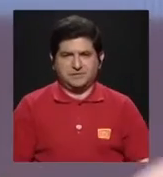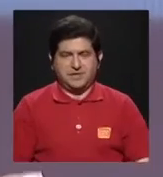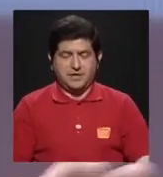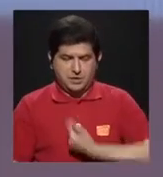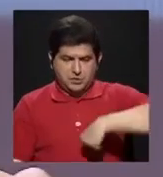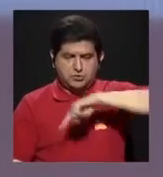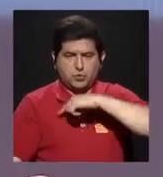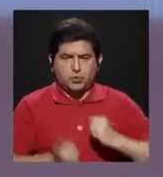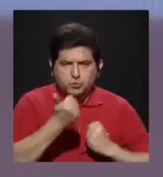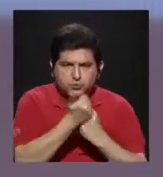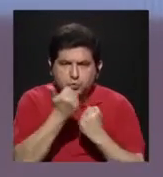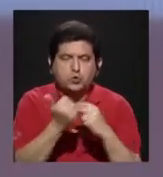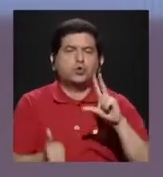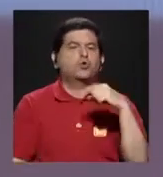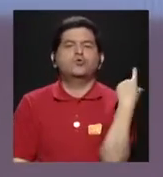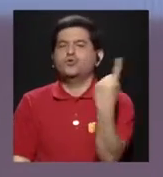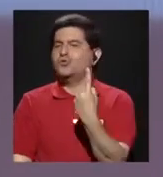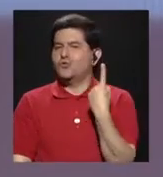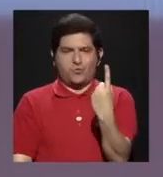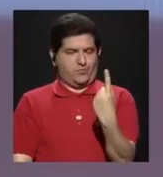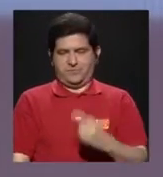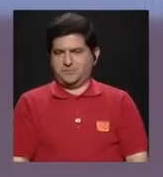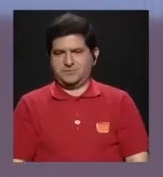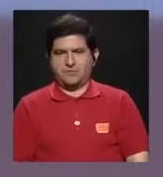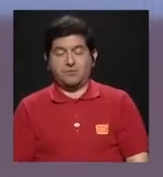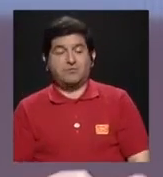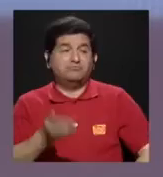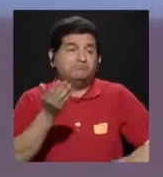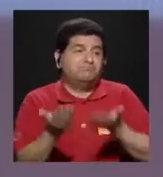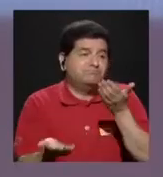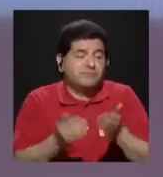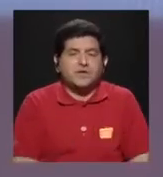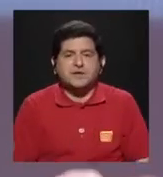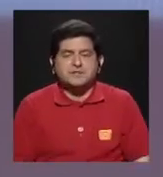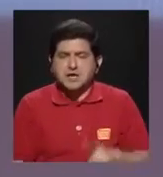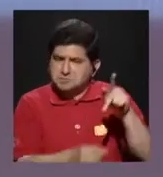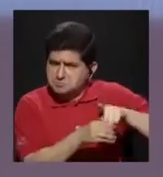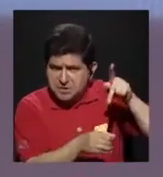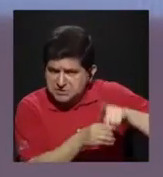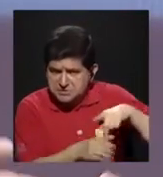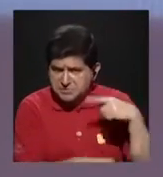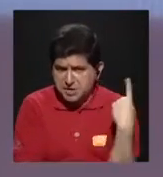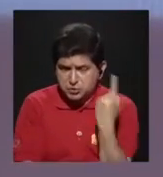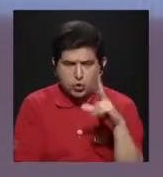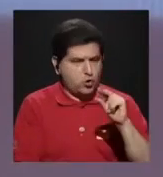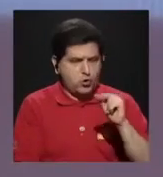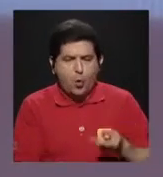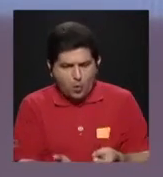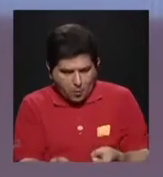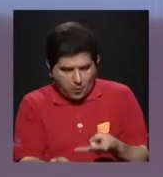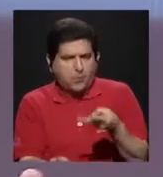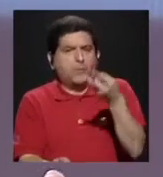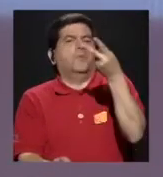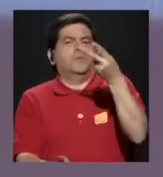vamos apoyando, no únicamente en el plan participativo, sino como ir enriqueciéndolo,